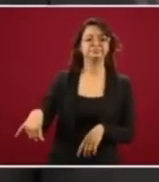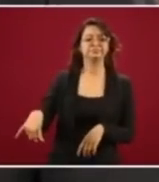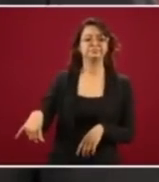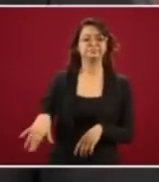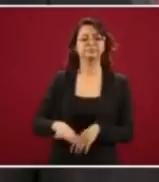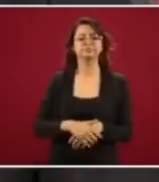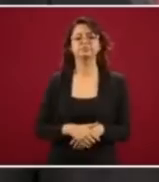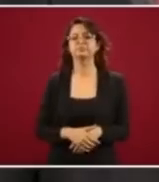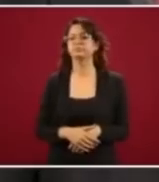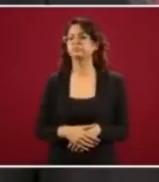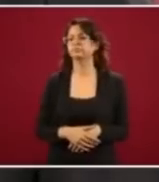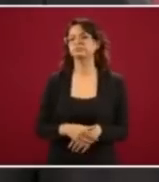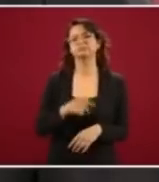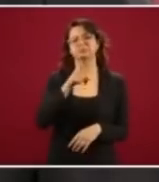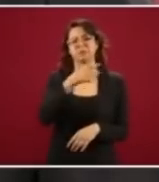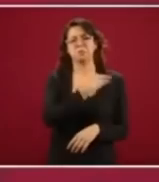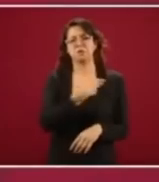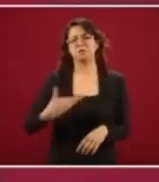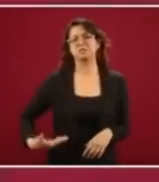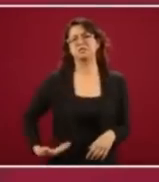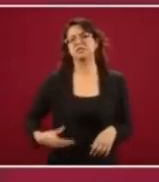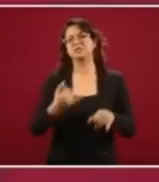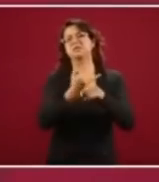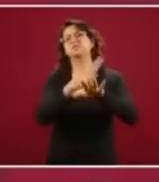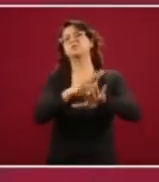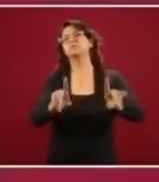Ya tengo otra información.